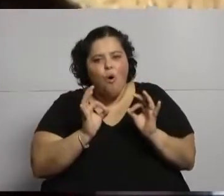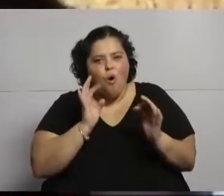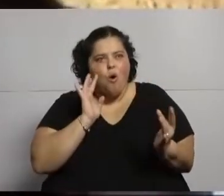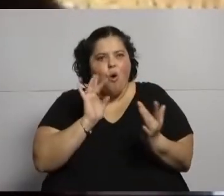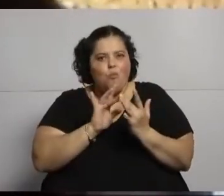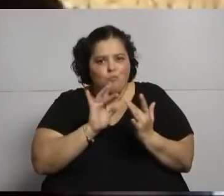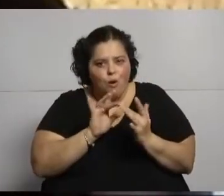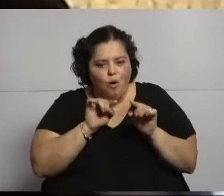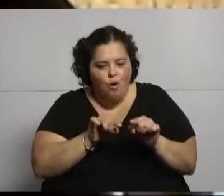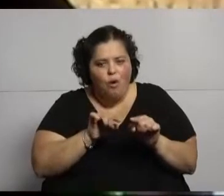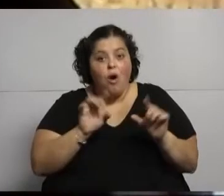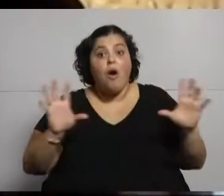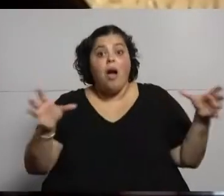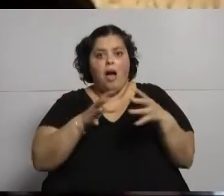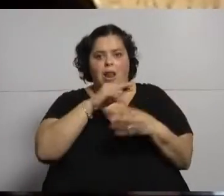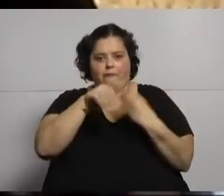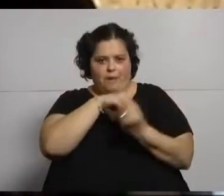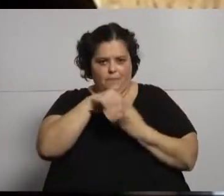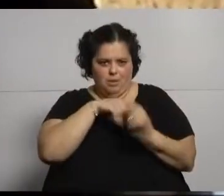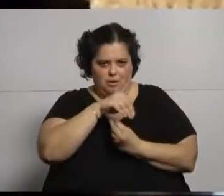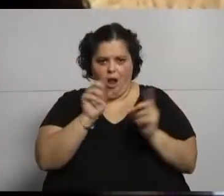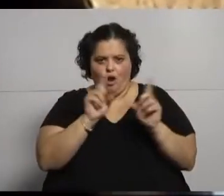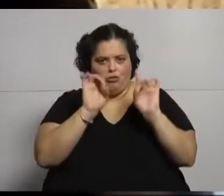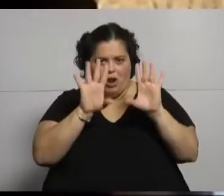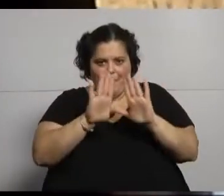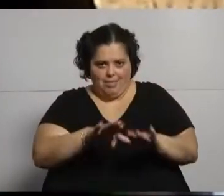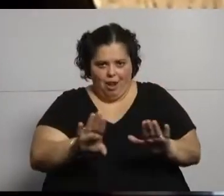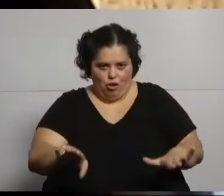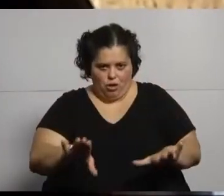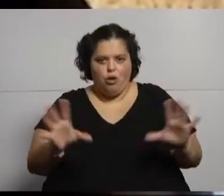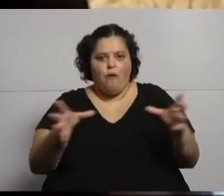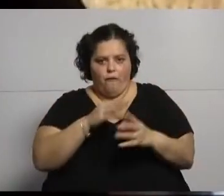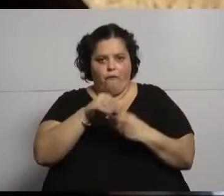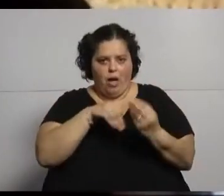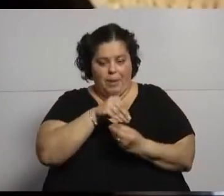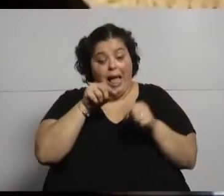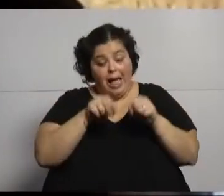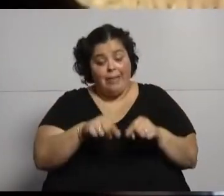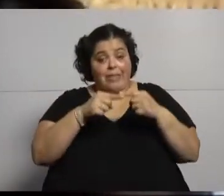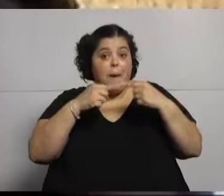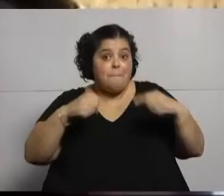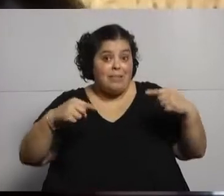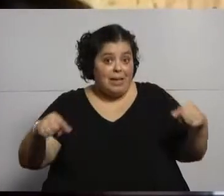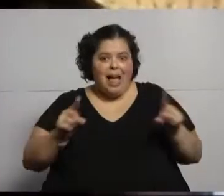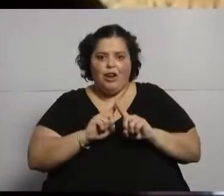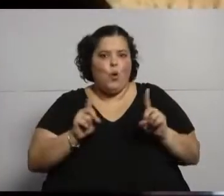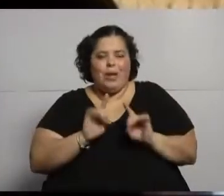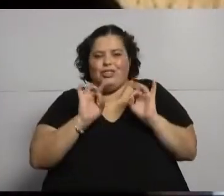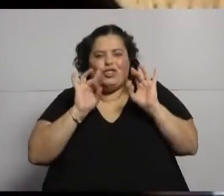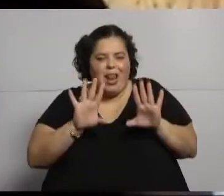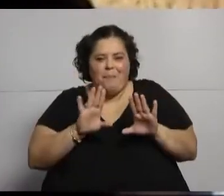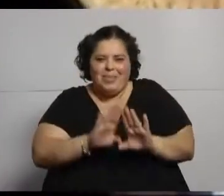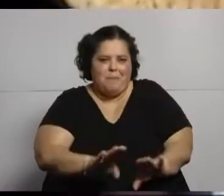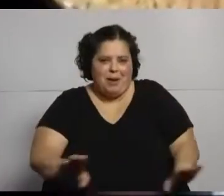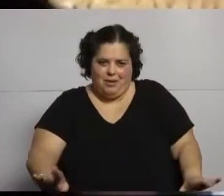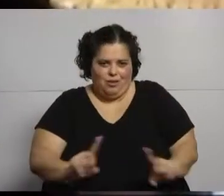de toda la familia. Entonces es un material que no es un material infantilizado, sino que atiende a la curiosidad